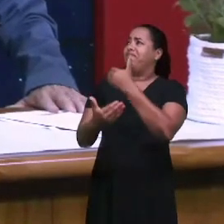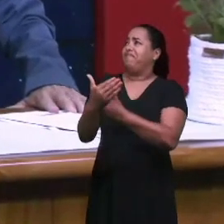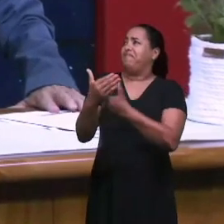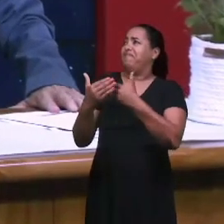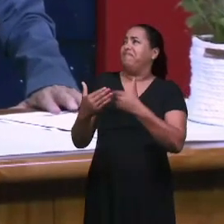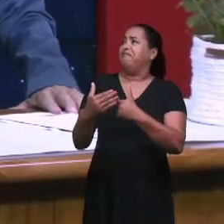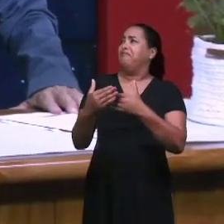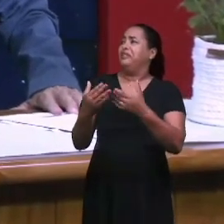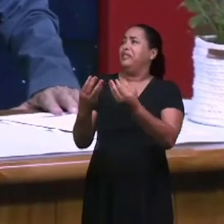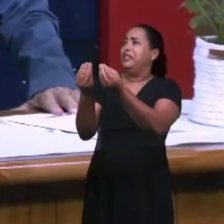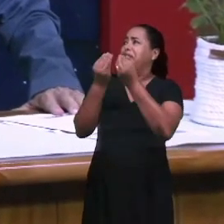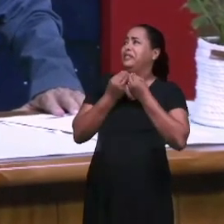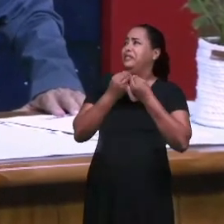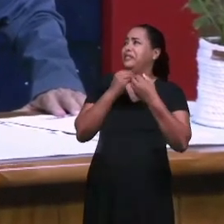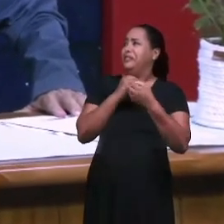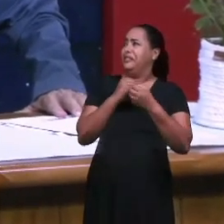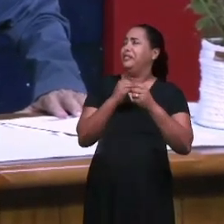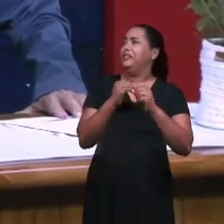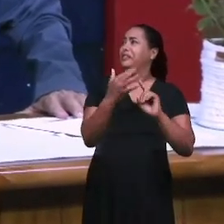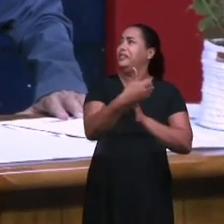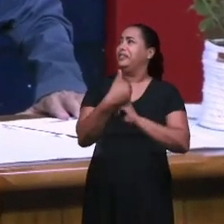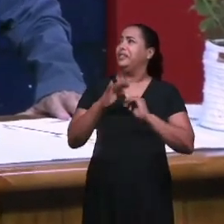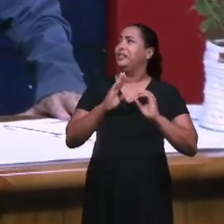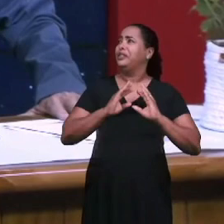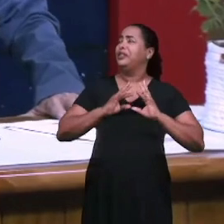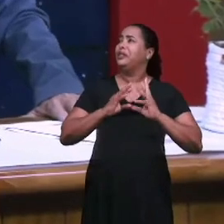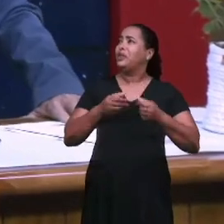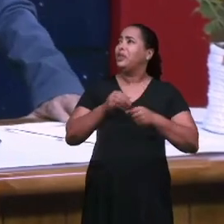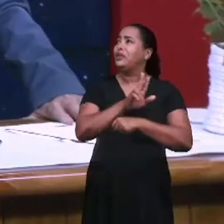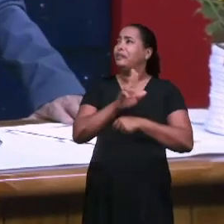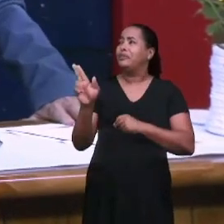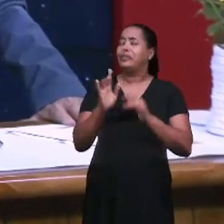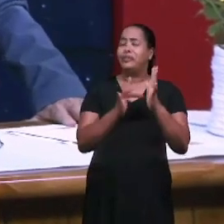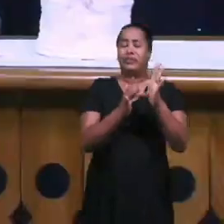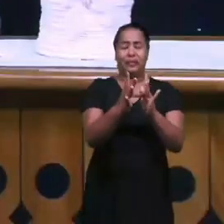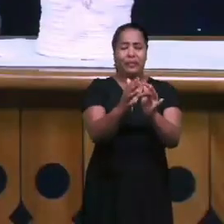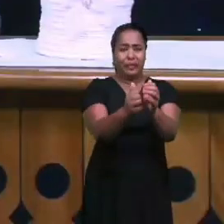delante de ti. En nombre de Jesús. Amén.